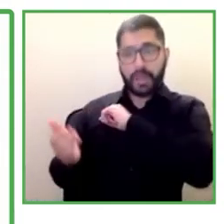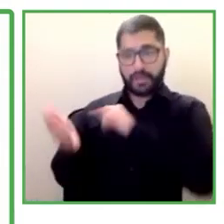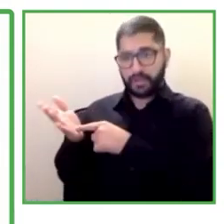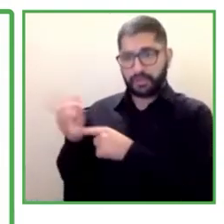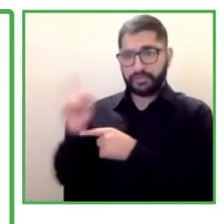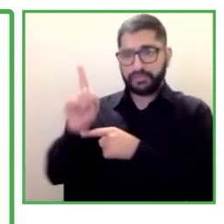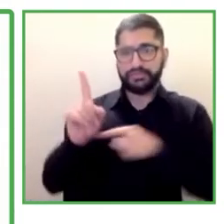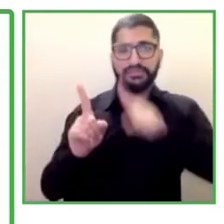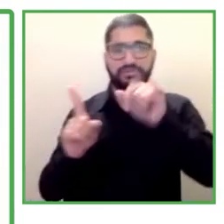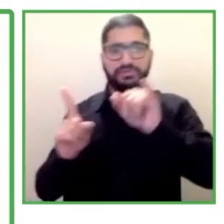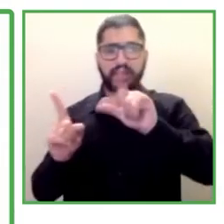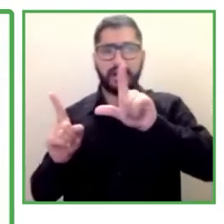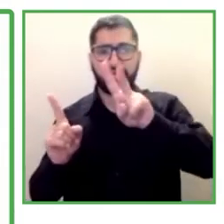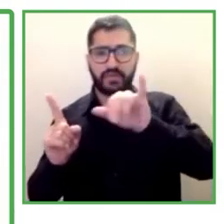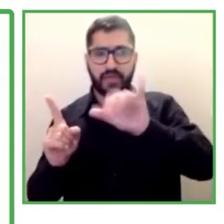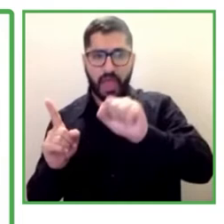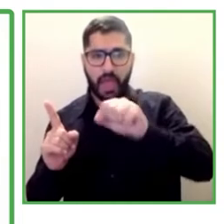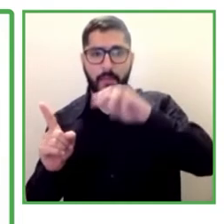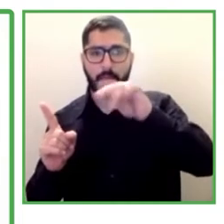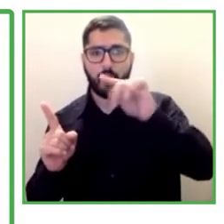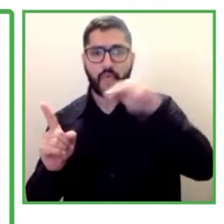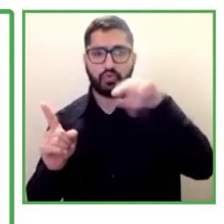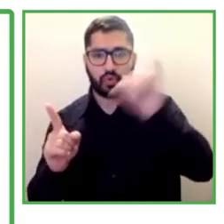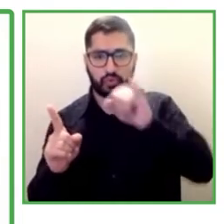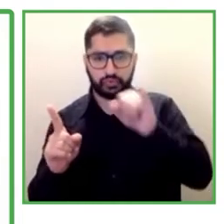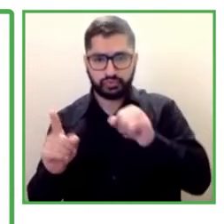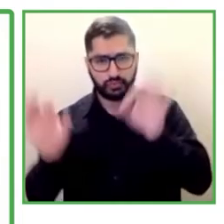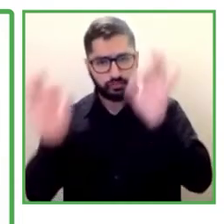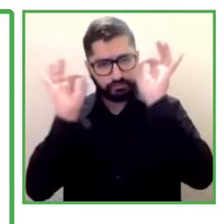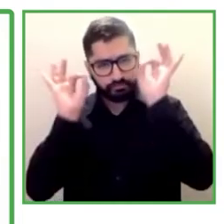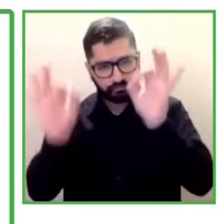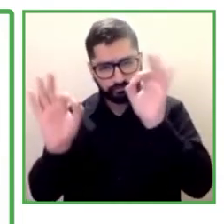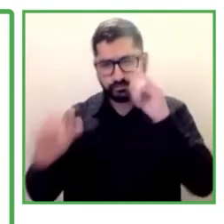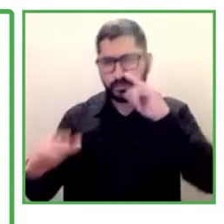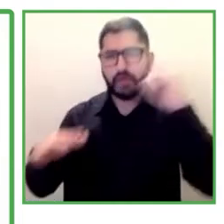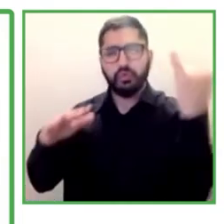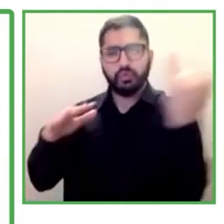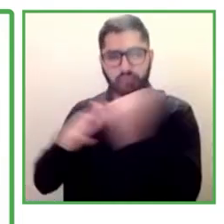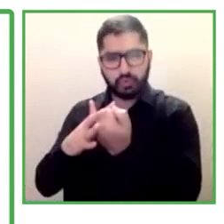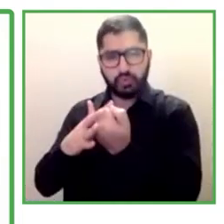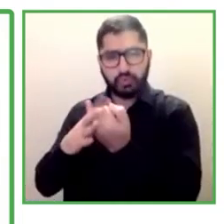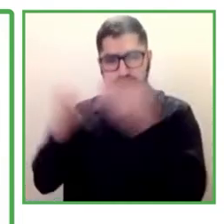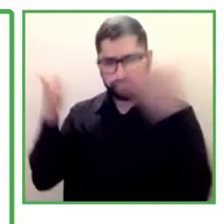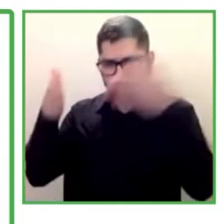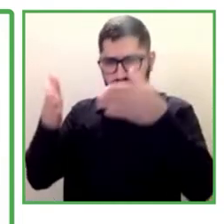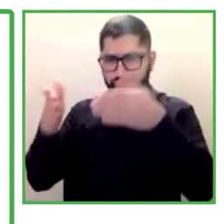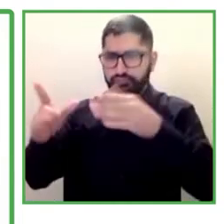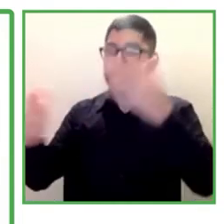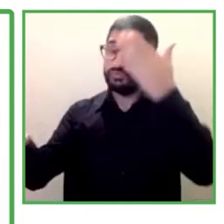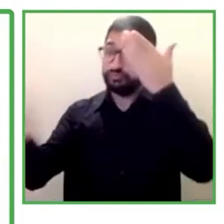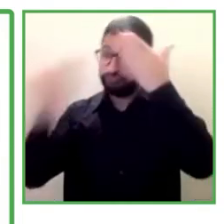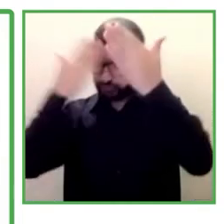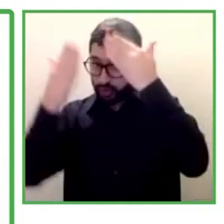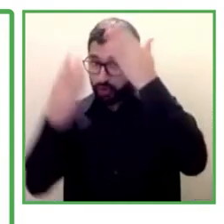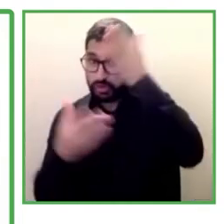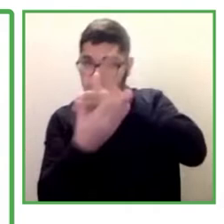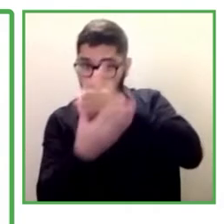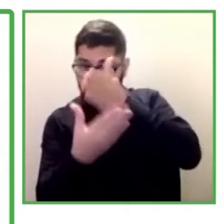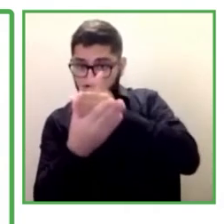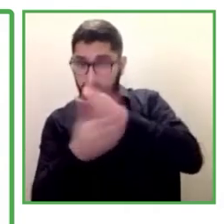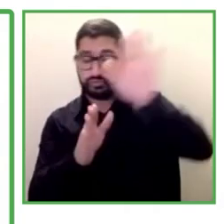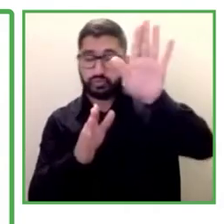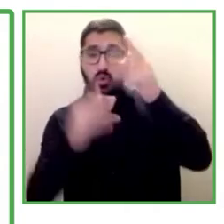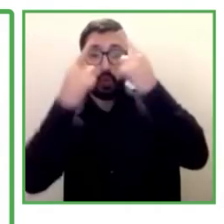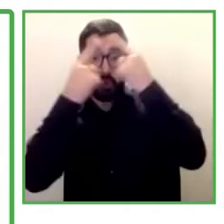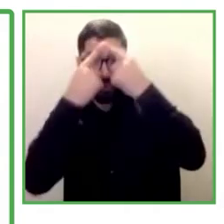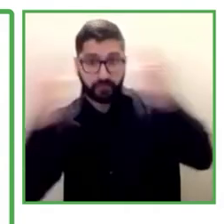Inclusión. Silvia es licenciada en Psicología de la Universidad Autónoma de Madrid y experta en orientación laboral de la